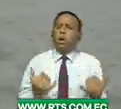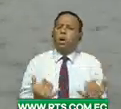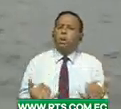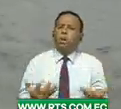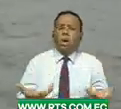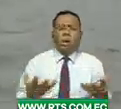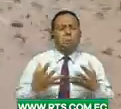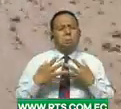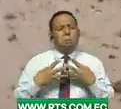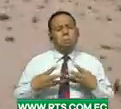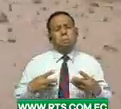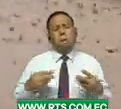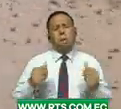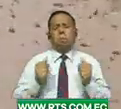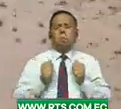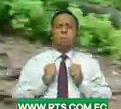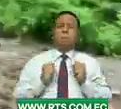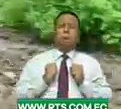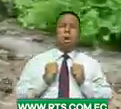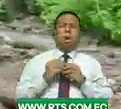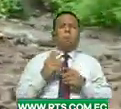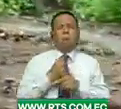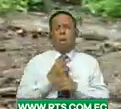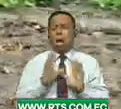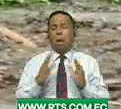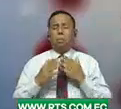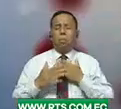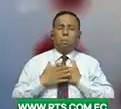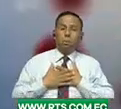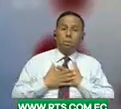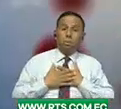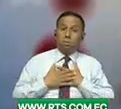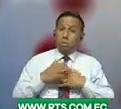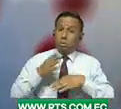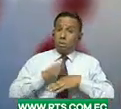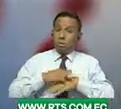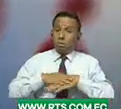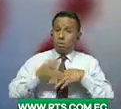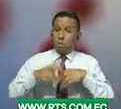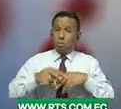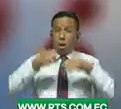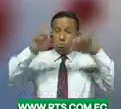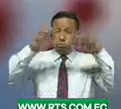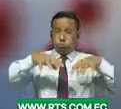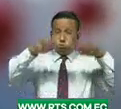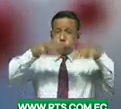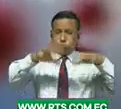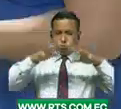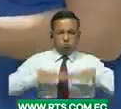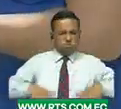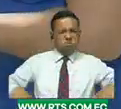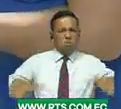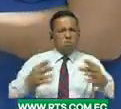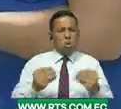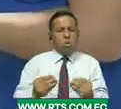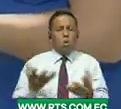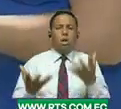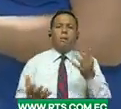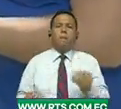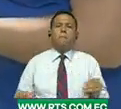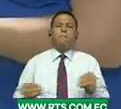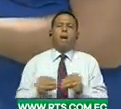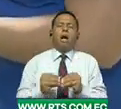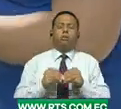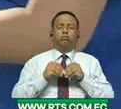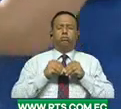humedad que existe en el ambiente por la época invernal son factores que podrían incrementar la propagación del virus que incluso se presente en personas vacunadas